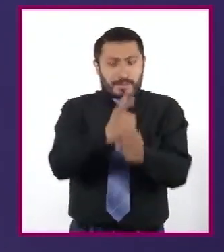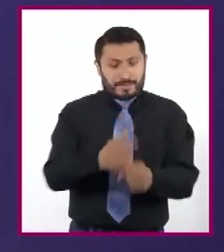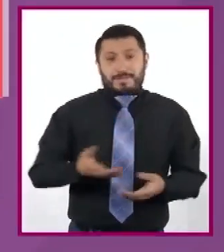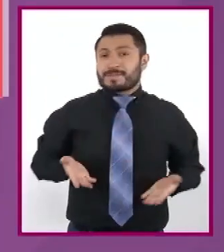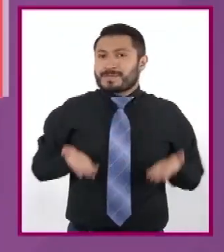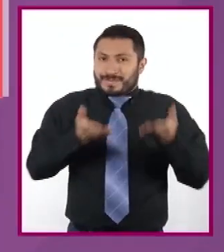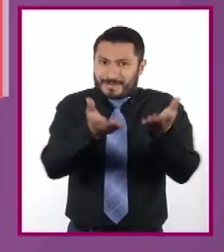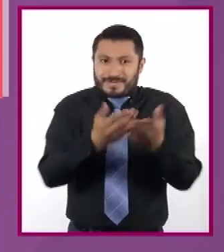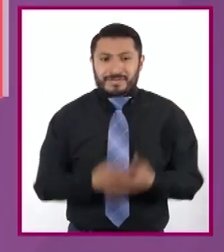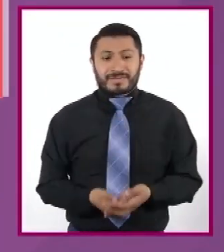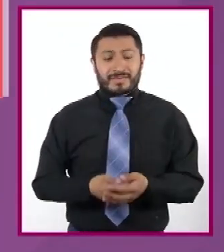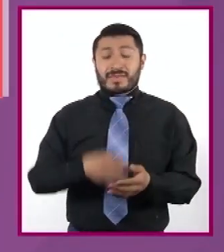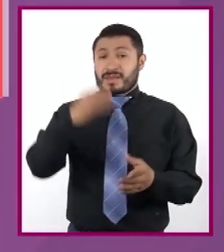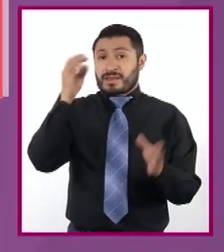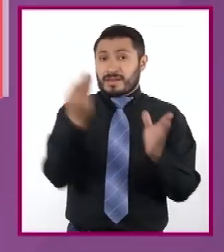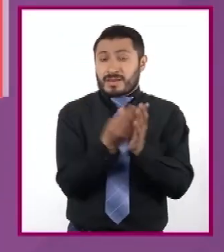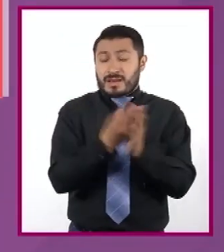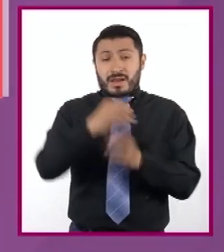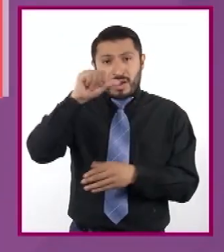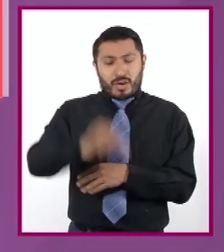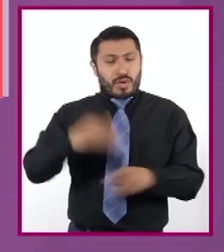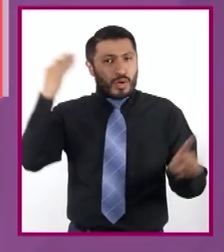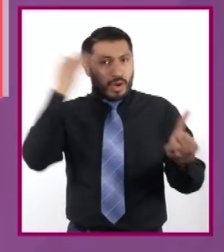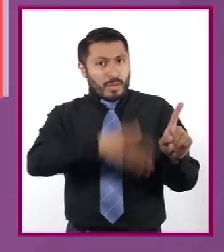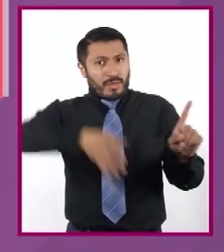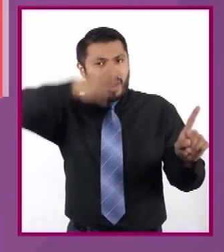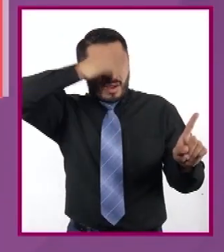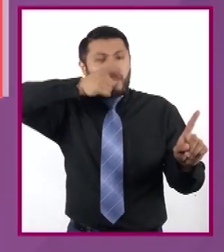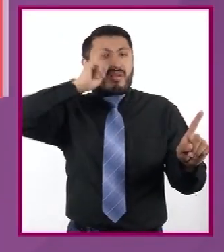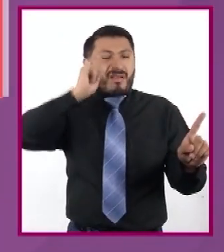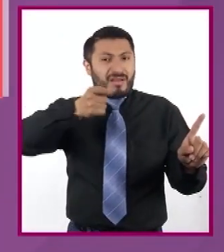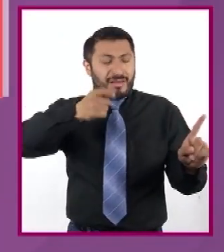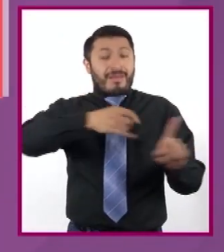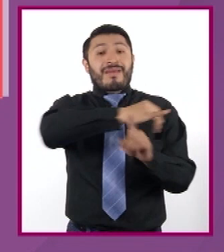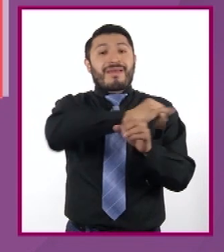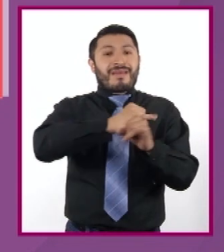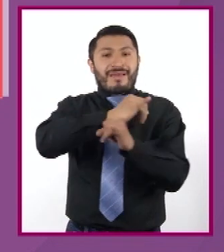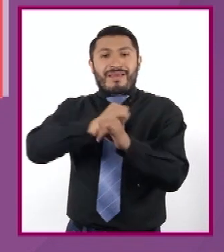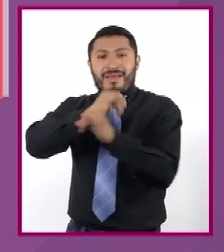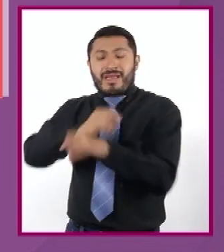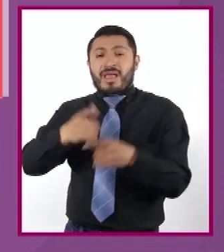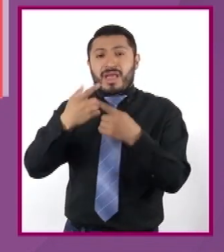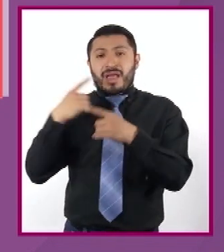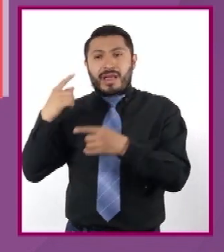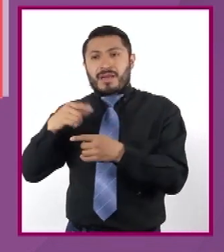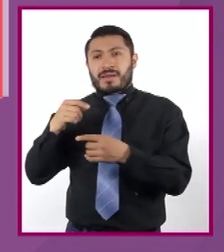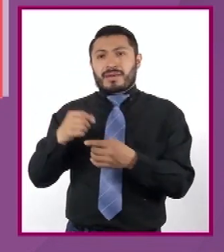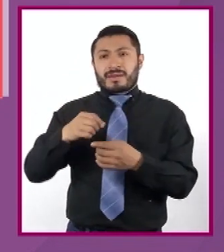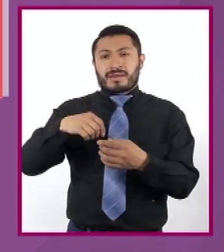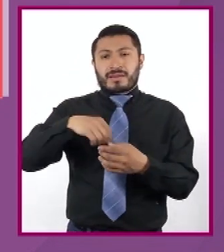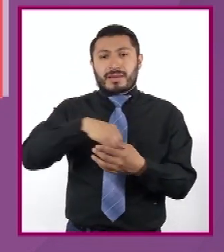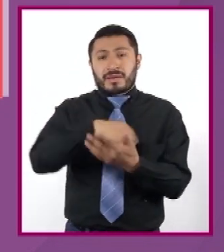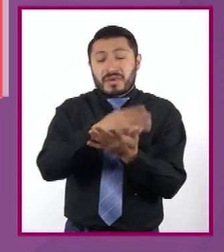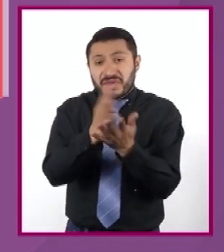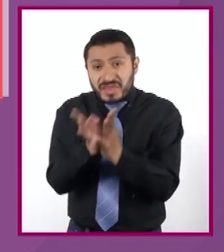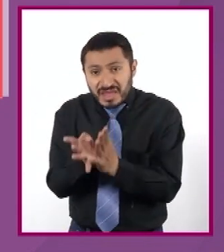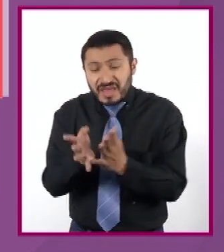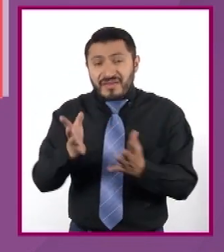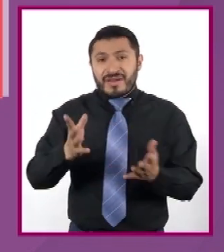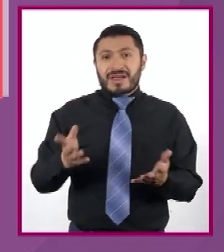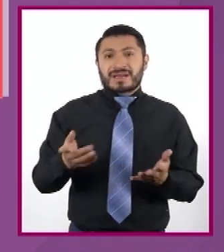vamos. En esta sesión, el aprendizaje esperado es investiga la diversidad lingüística y cultural de los pueblos